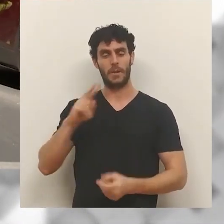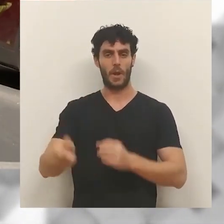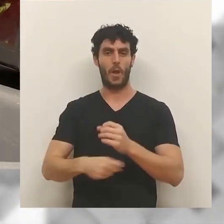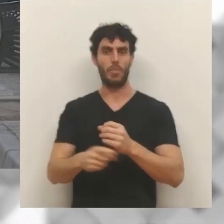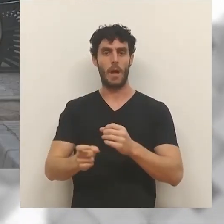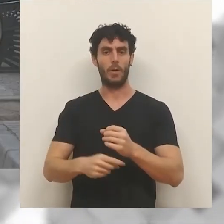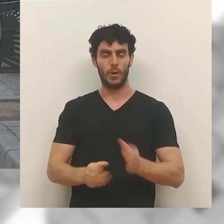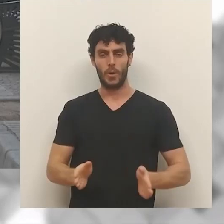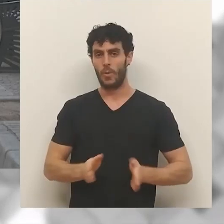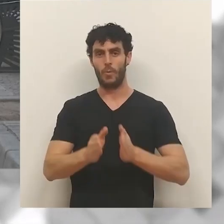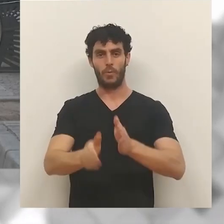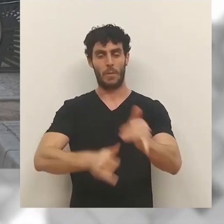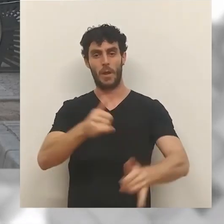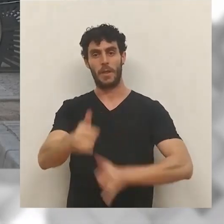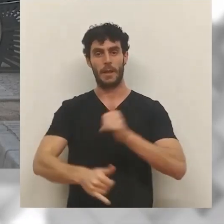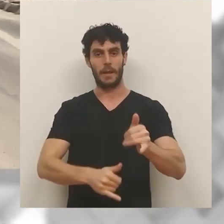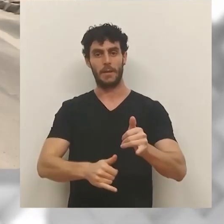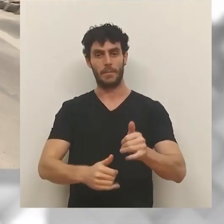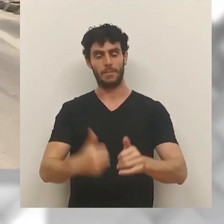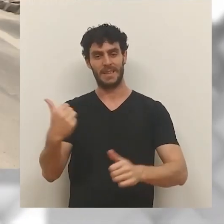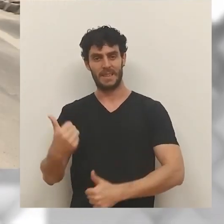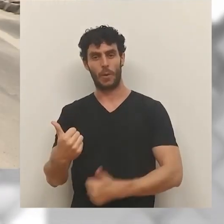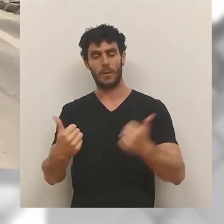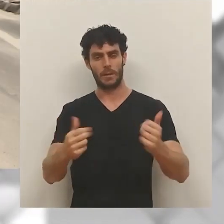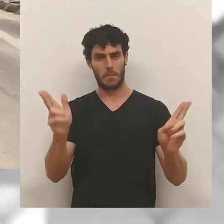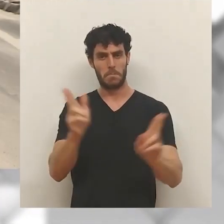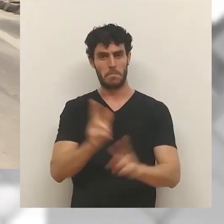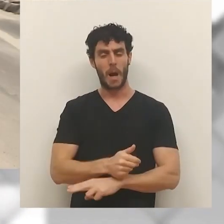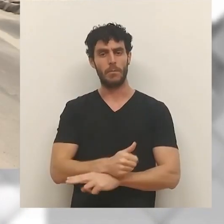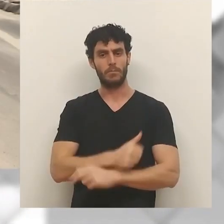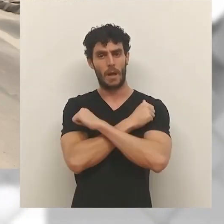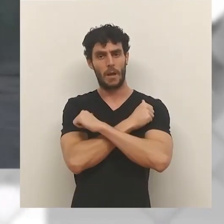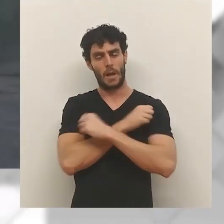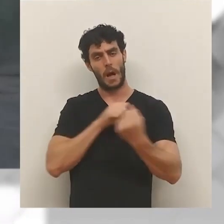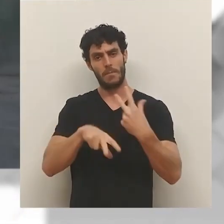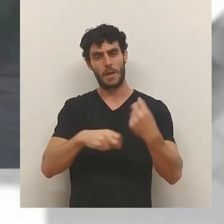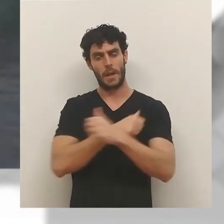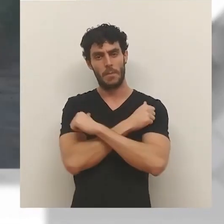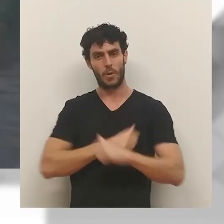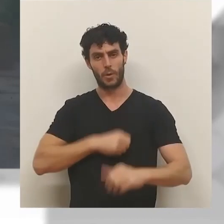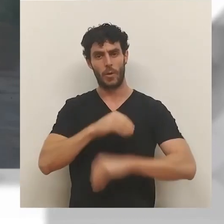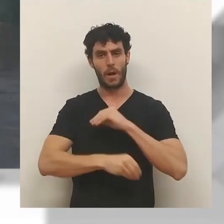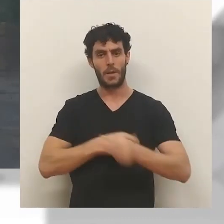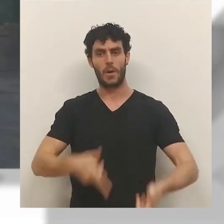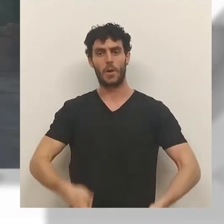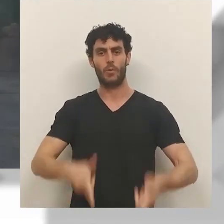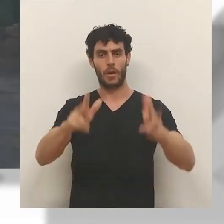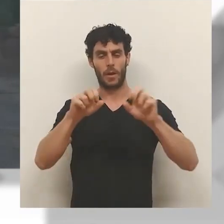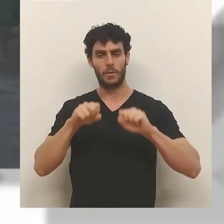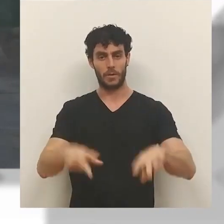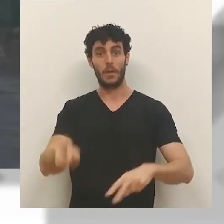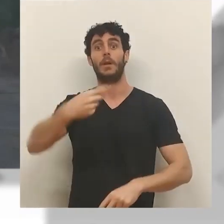gobierno local modificó el pasado 22 de agosto un tramo del eje ciclista este-oeste eliminando un tramo en Avenida Portugal